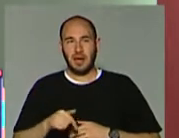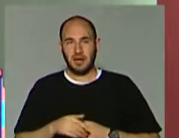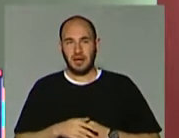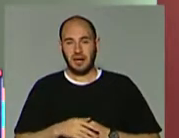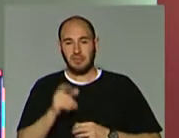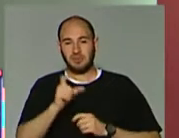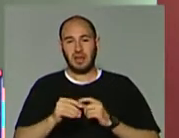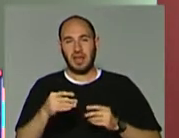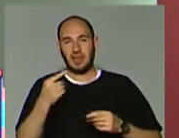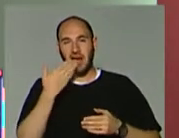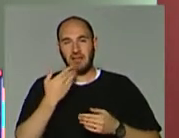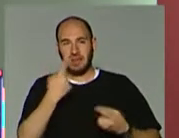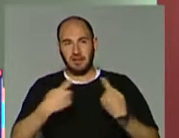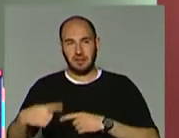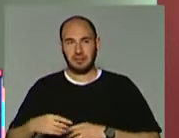varios disertantes